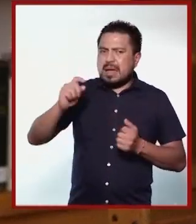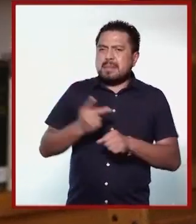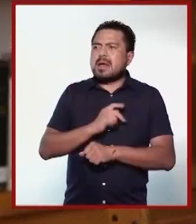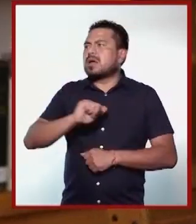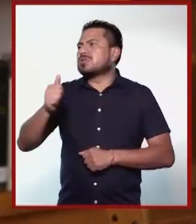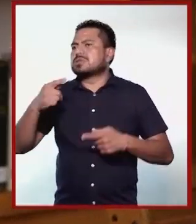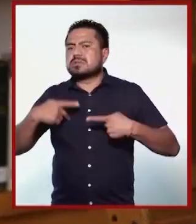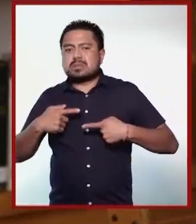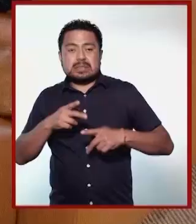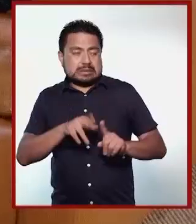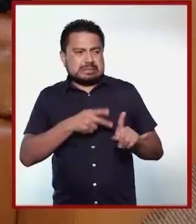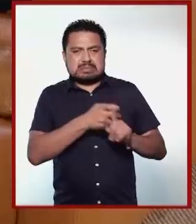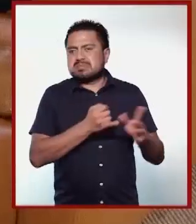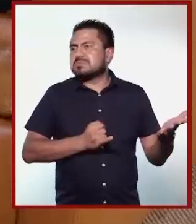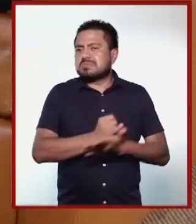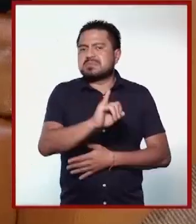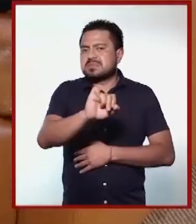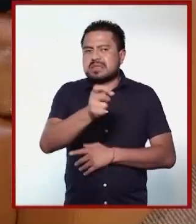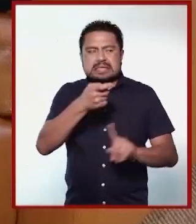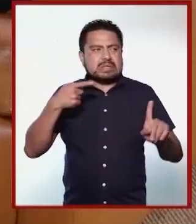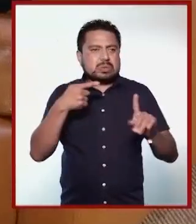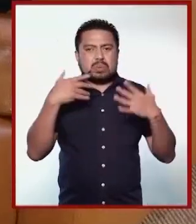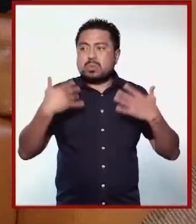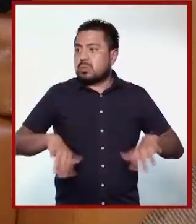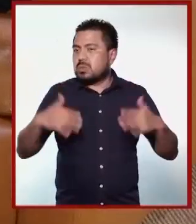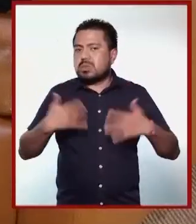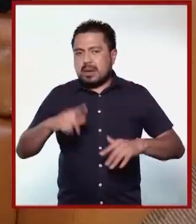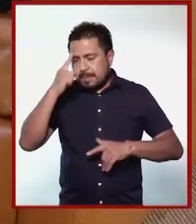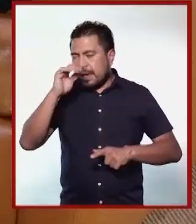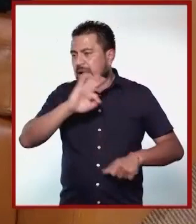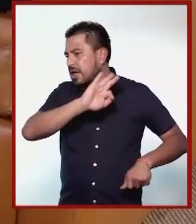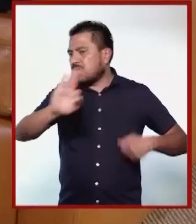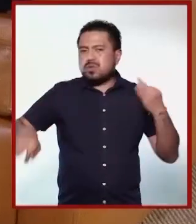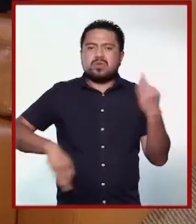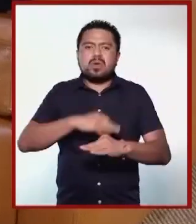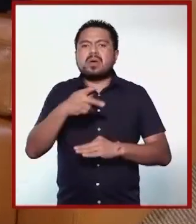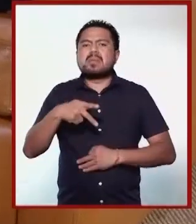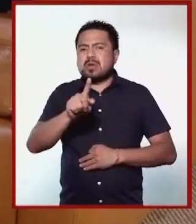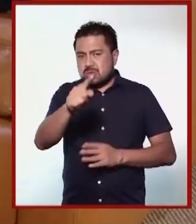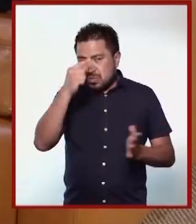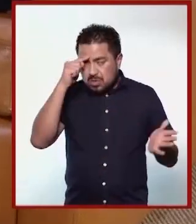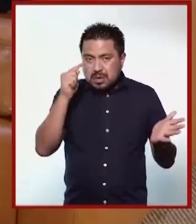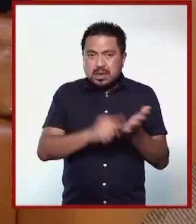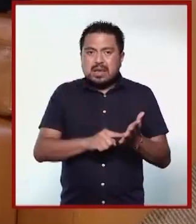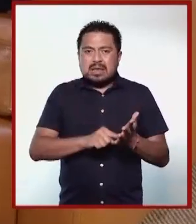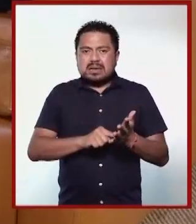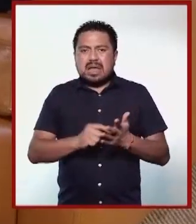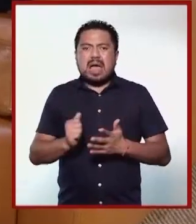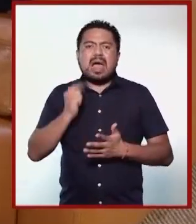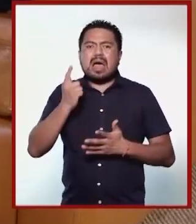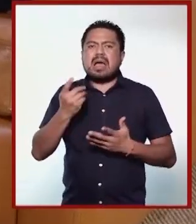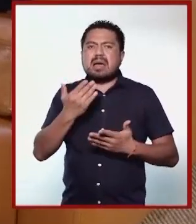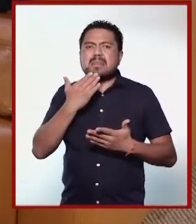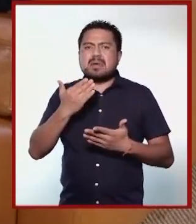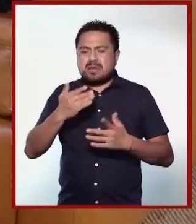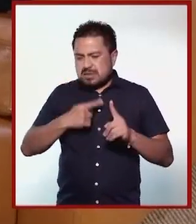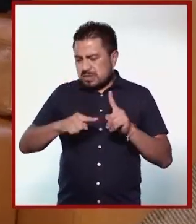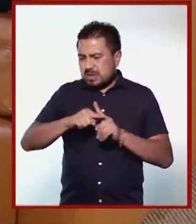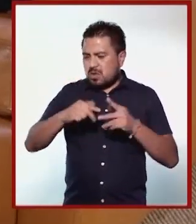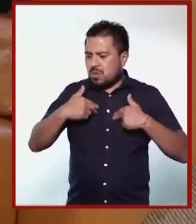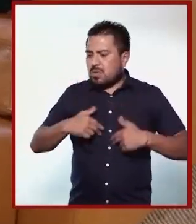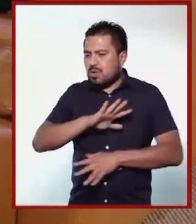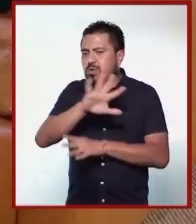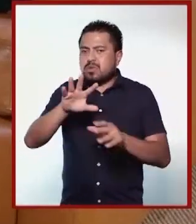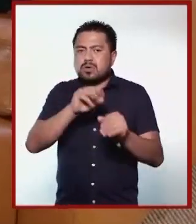demás. Esto definitivamente ha sido un reto para todos, pero ¿tú crees que nos deja algo bueno a la humanidad y sobre todo a la